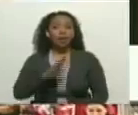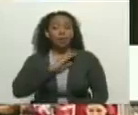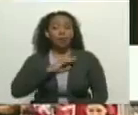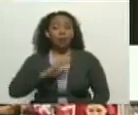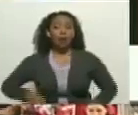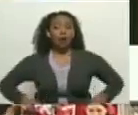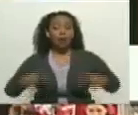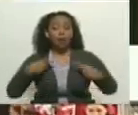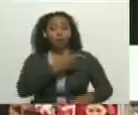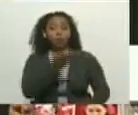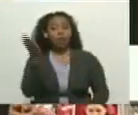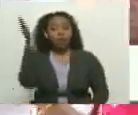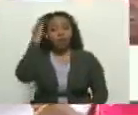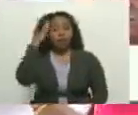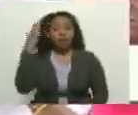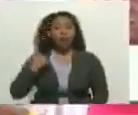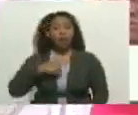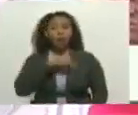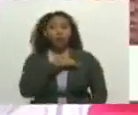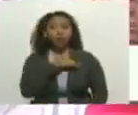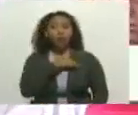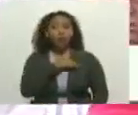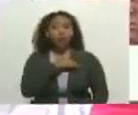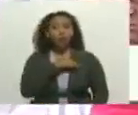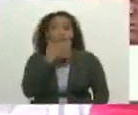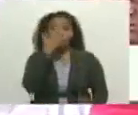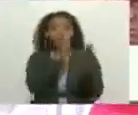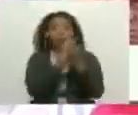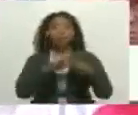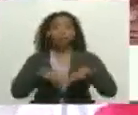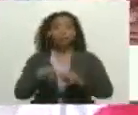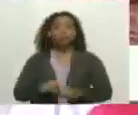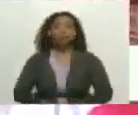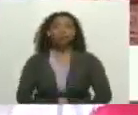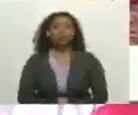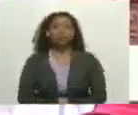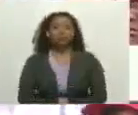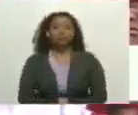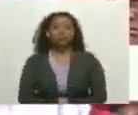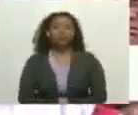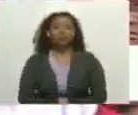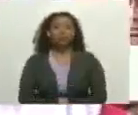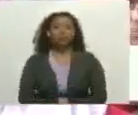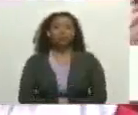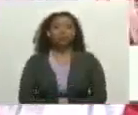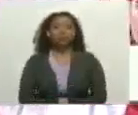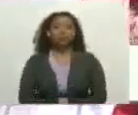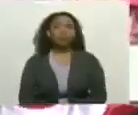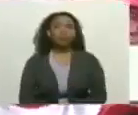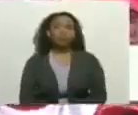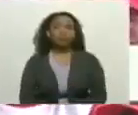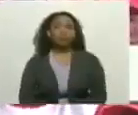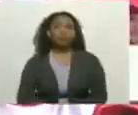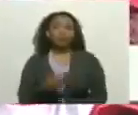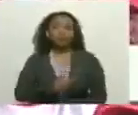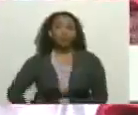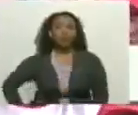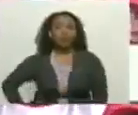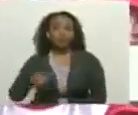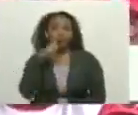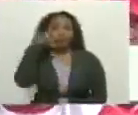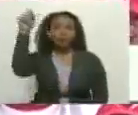saben que nosotros, al enfrentarnos al imperialismo, ponemos en riesgo nuestra propia vida. Nos persiguen, al presidente Nicolás Maduro,